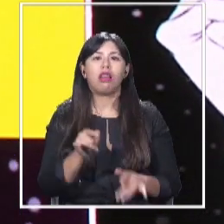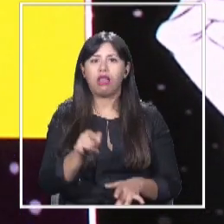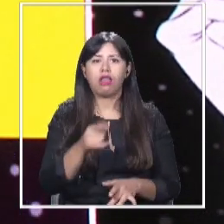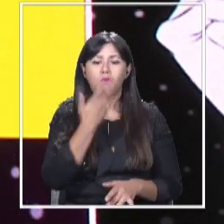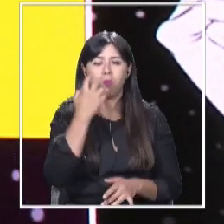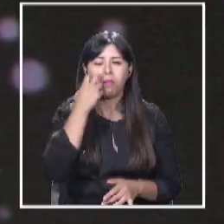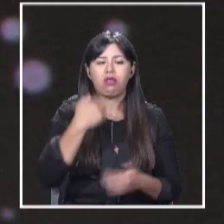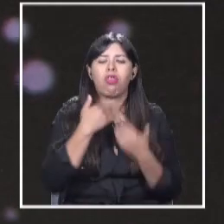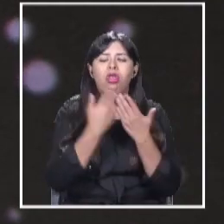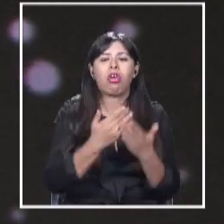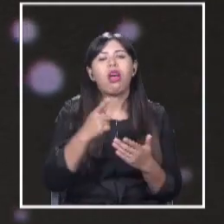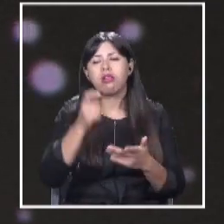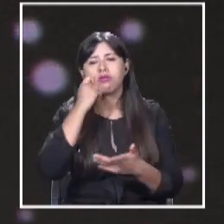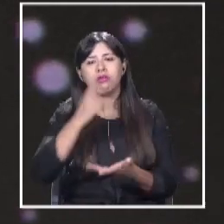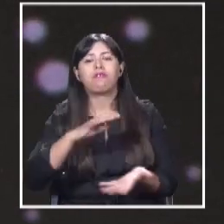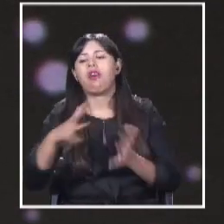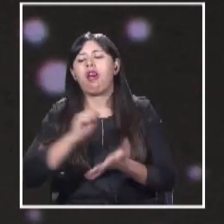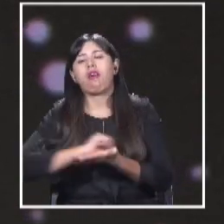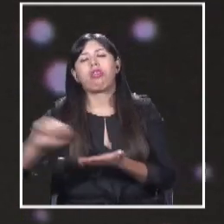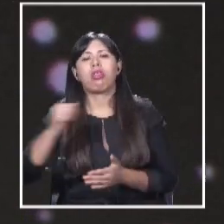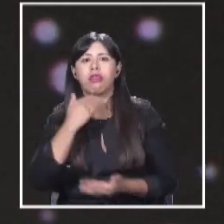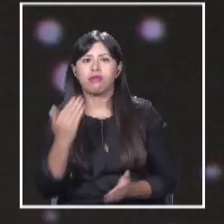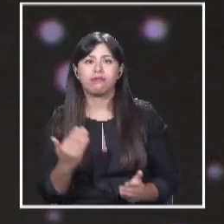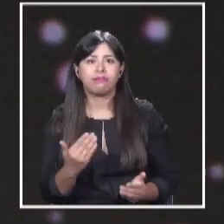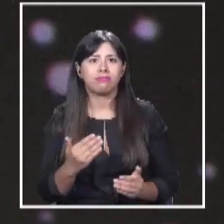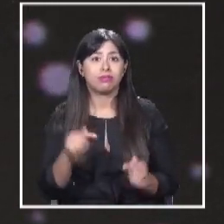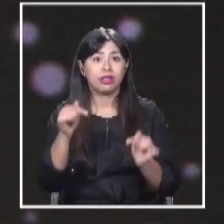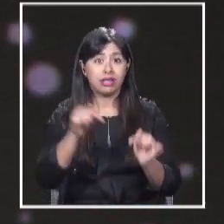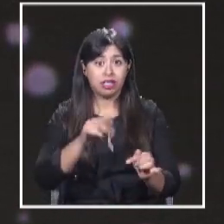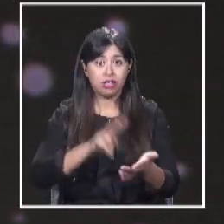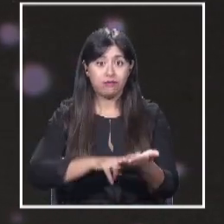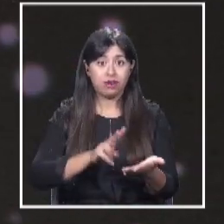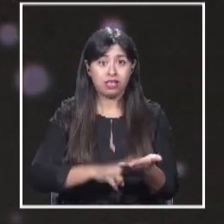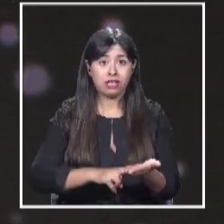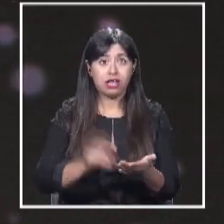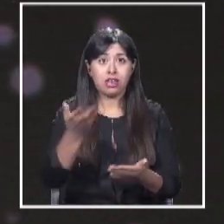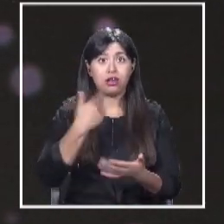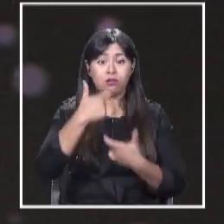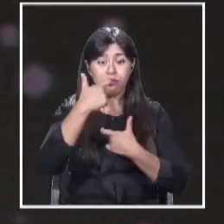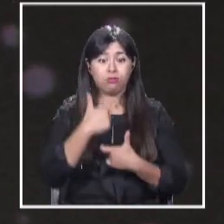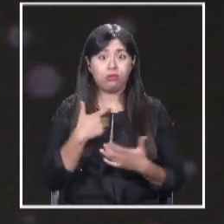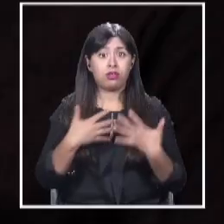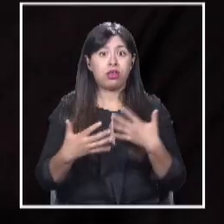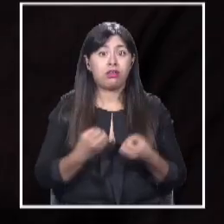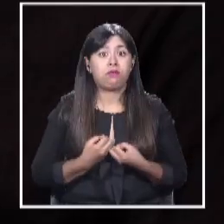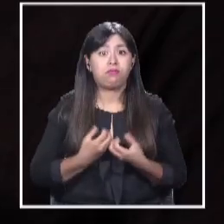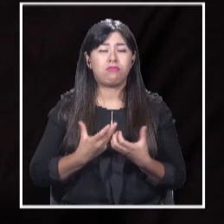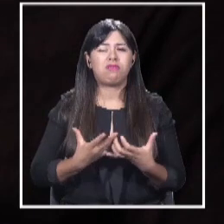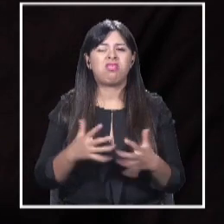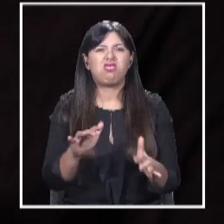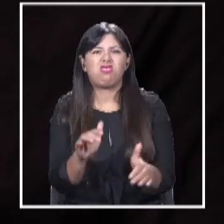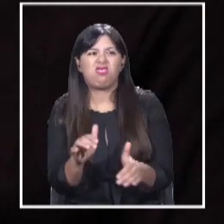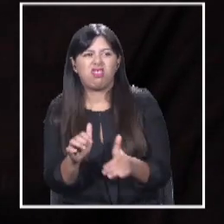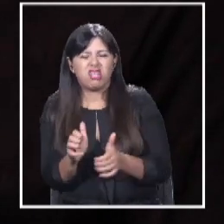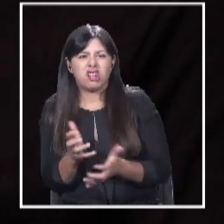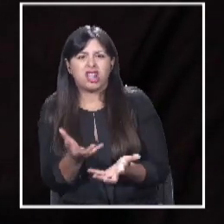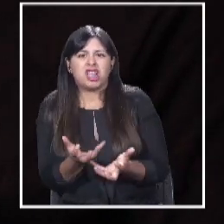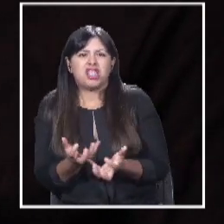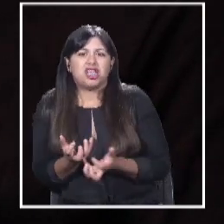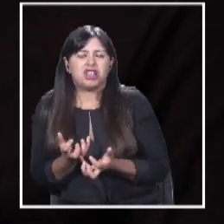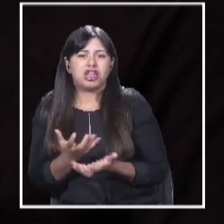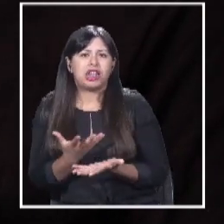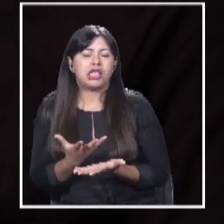biología evolutiva de esto? ¿Es realmente verdad? ¿Está escrito en nuestra naturaleza ese comportamiento tan radical y